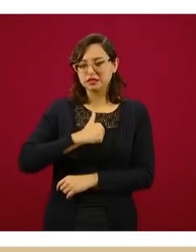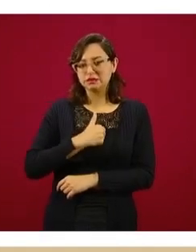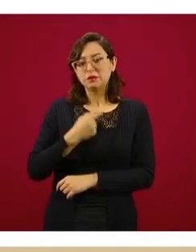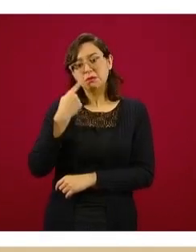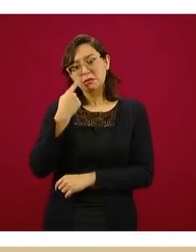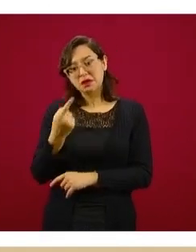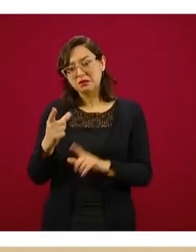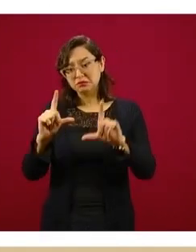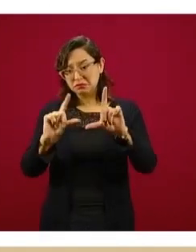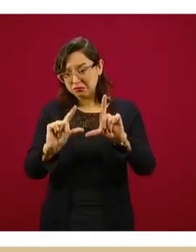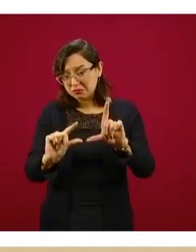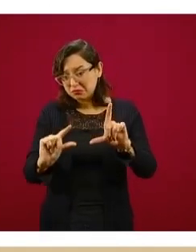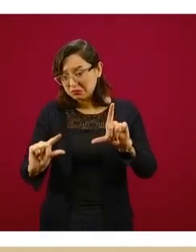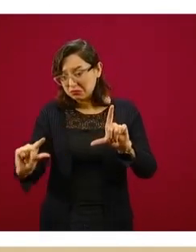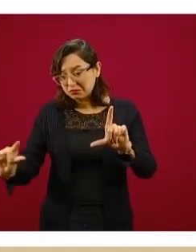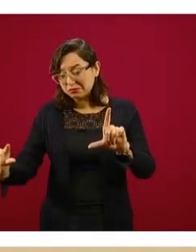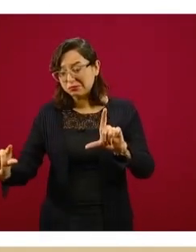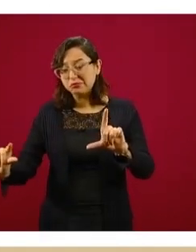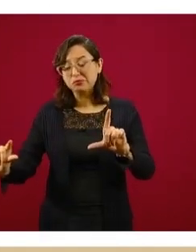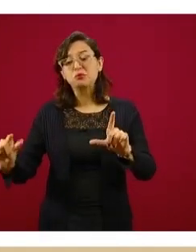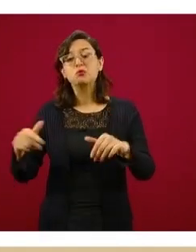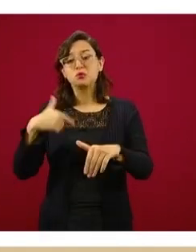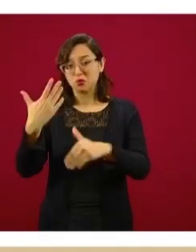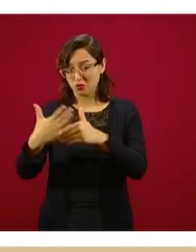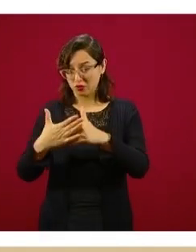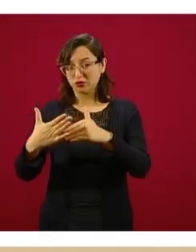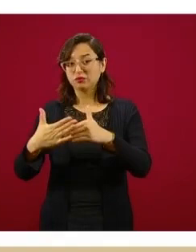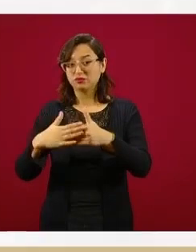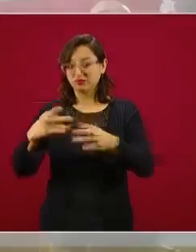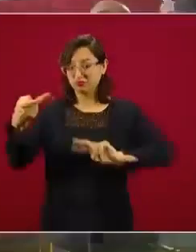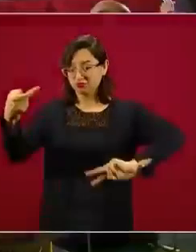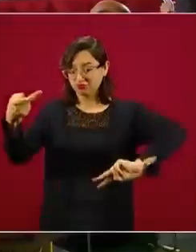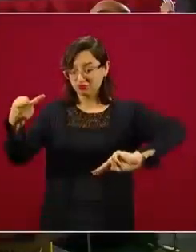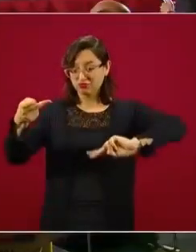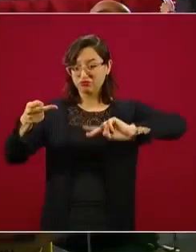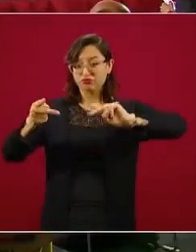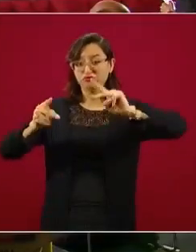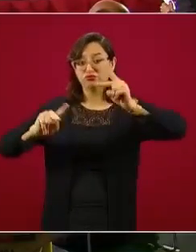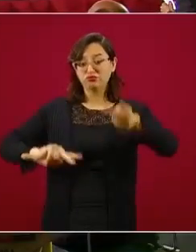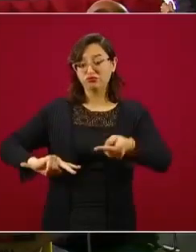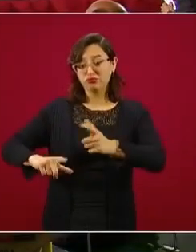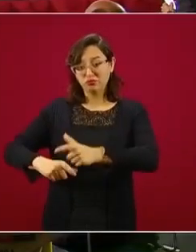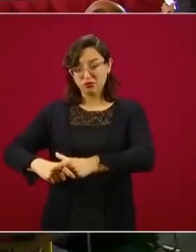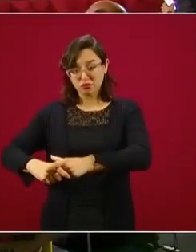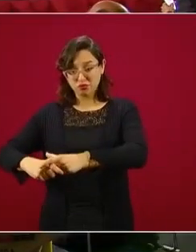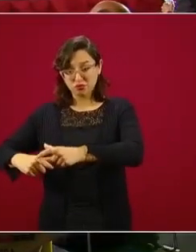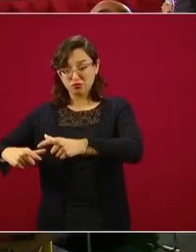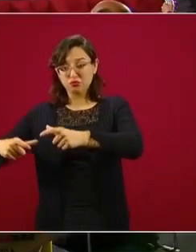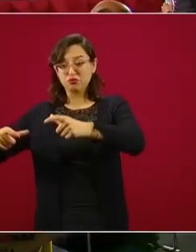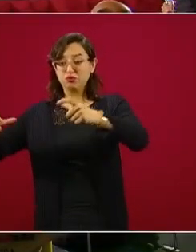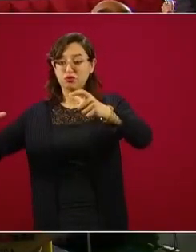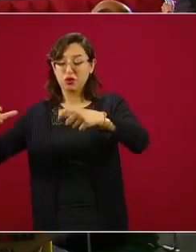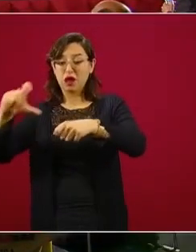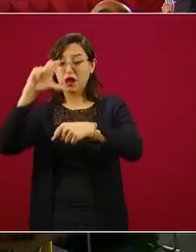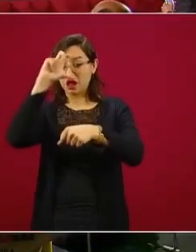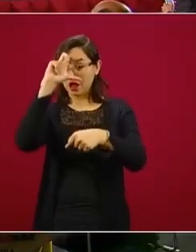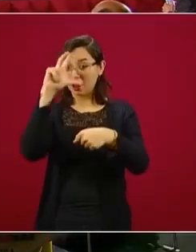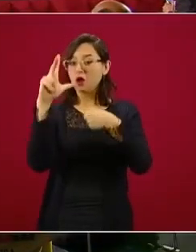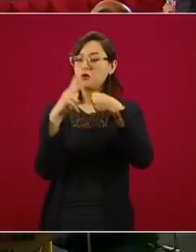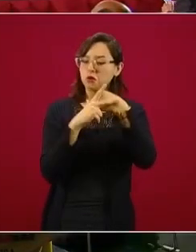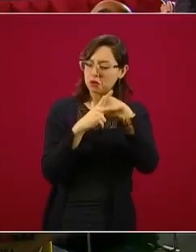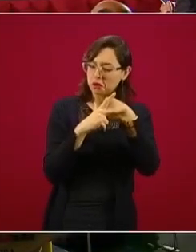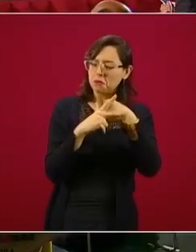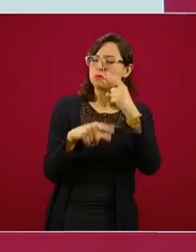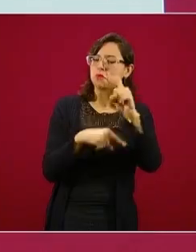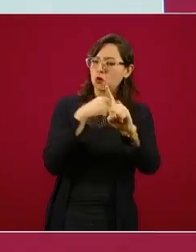menor frecuencia, empezará a proliferar la transmisión, al tiempo que en Europa, y esta es la parte